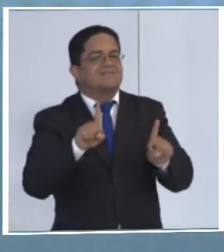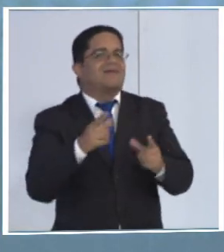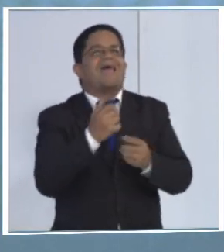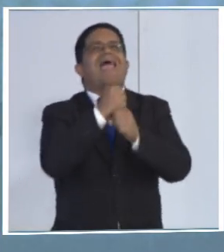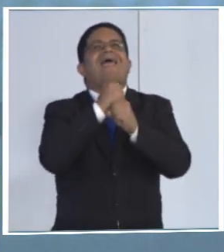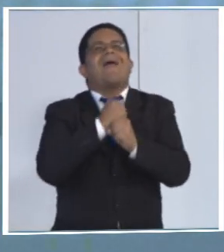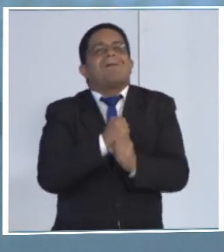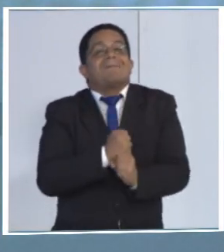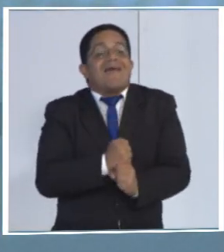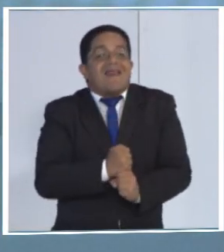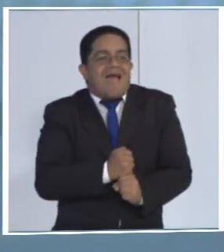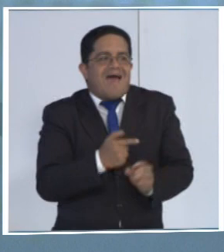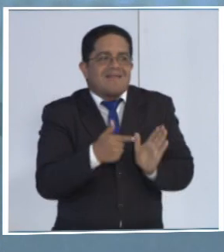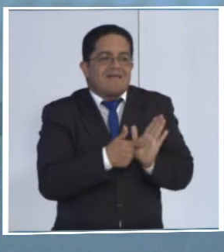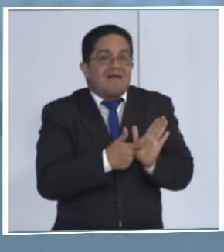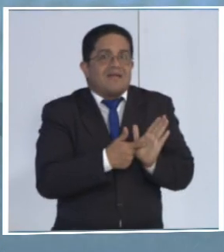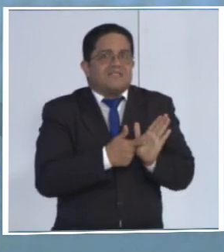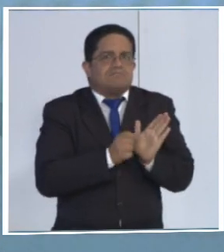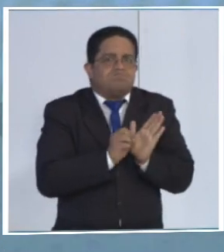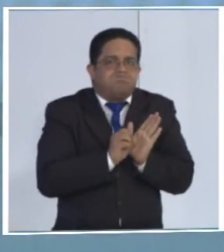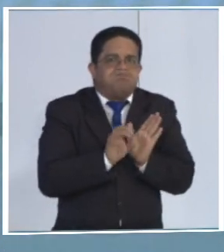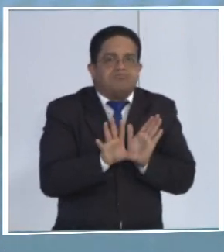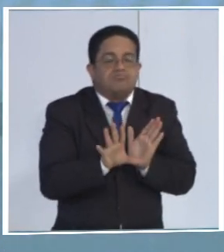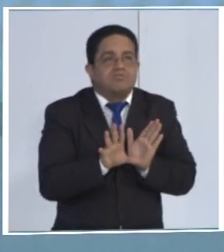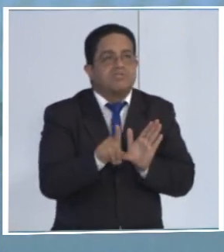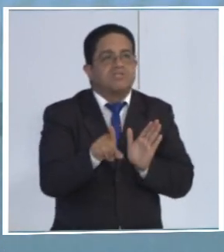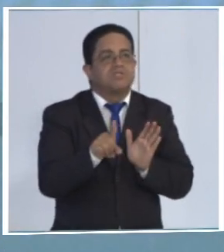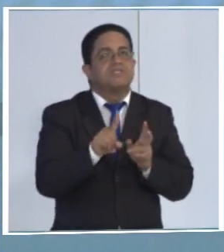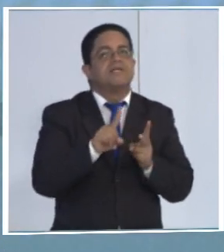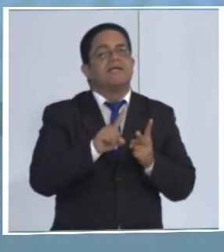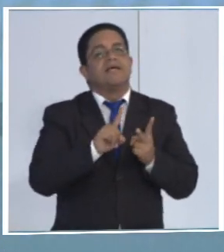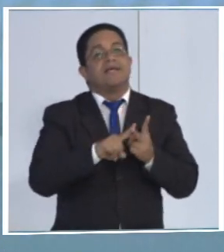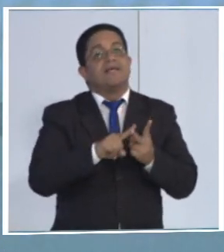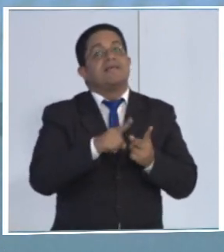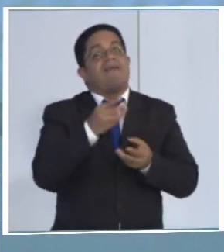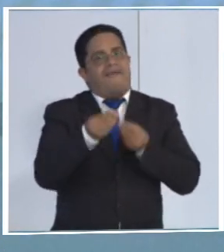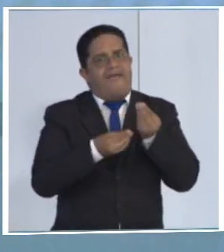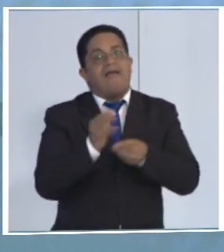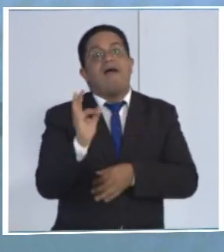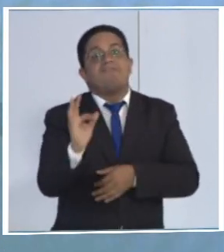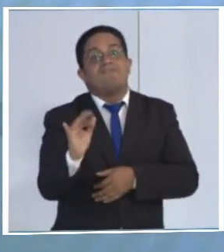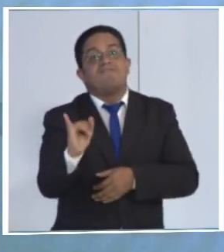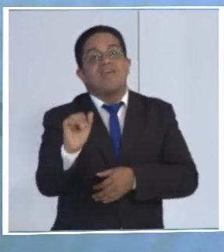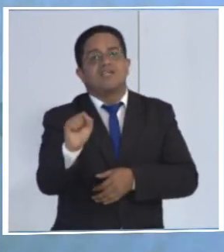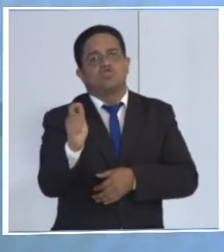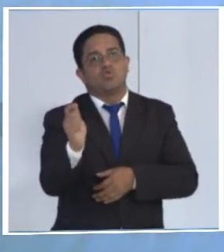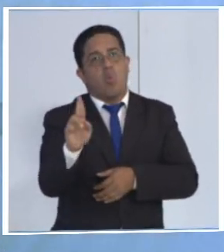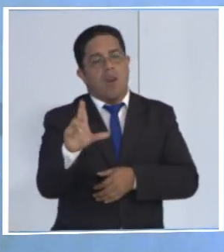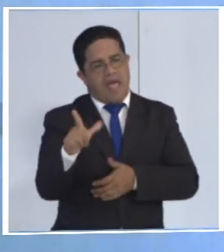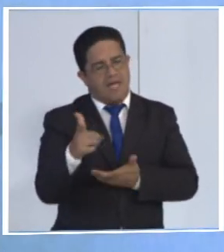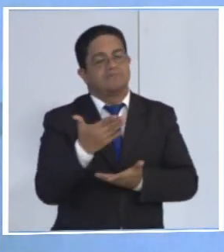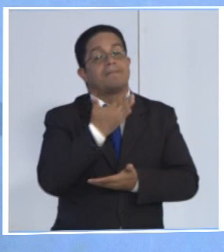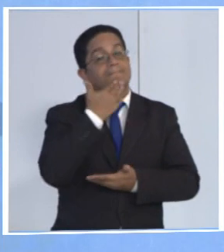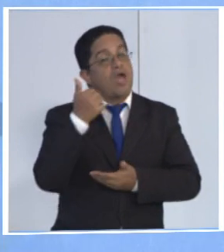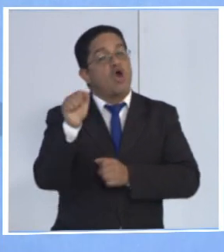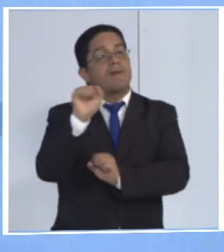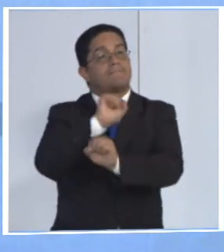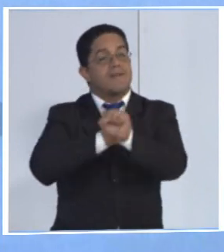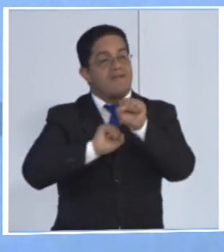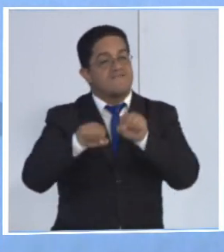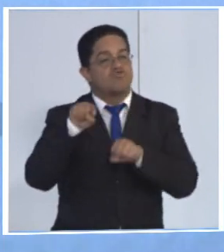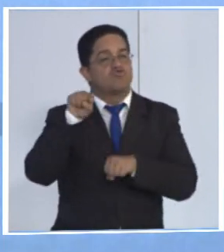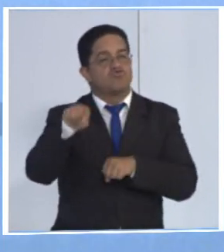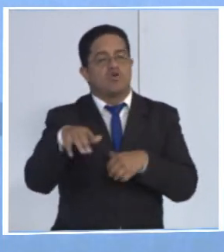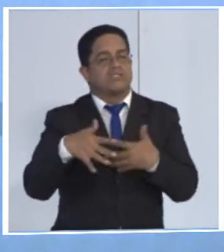que se produzca el pus y que el pus abre espacios y posteriormente forma la fístula. Entonces creo que la mejor prevención para evitar todo